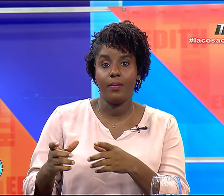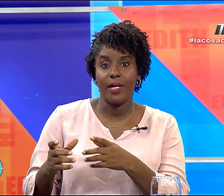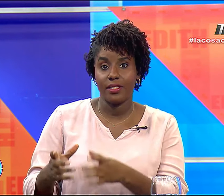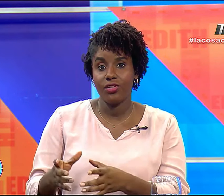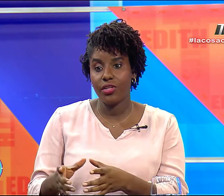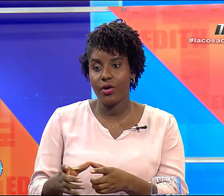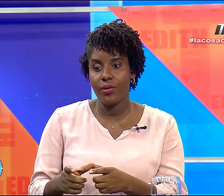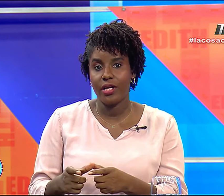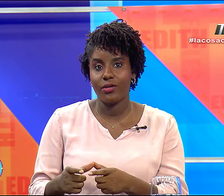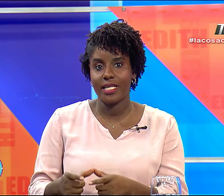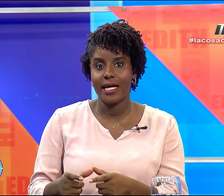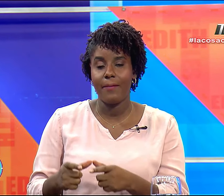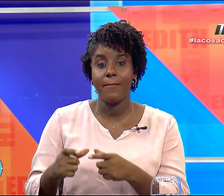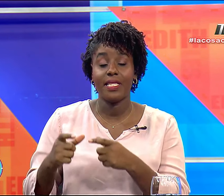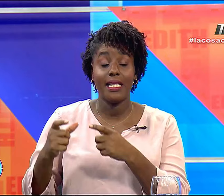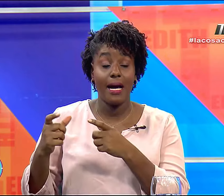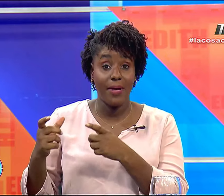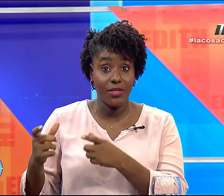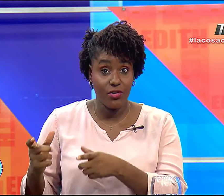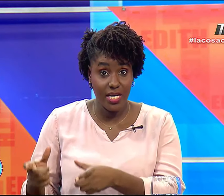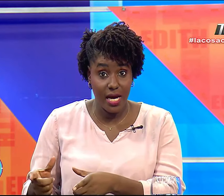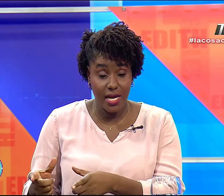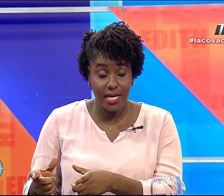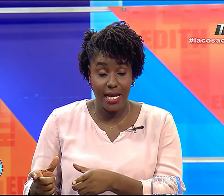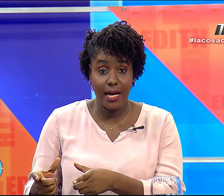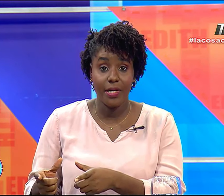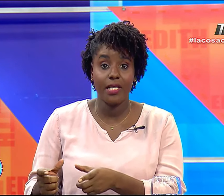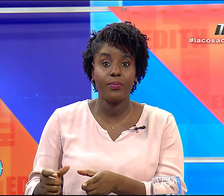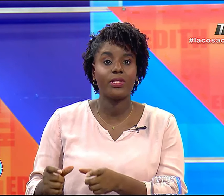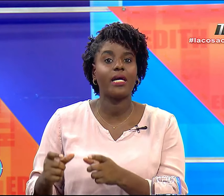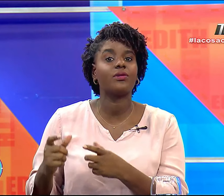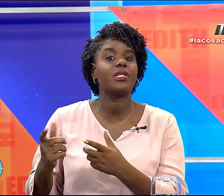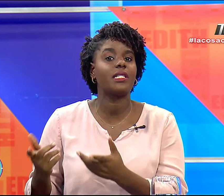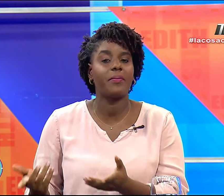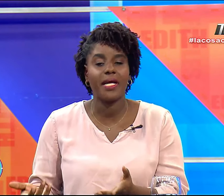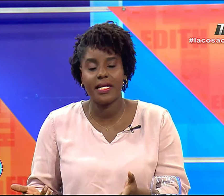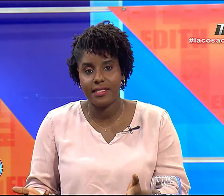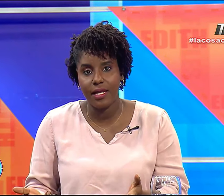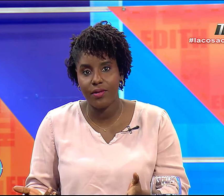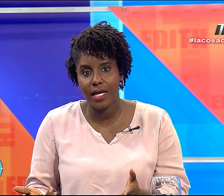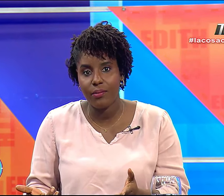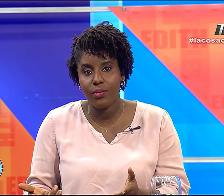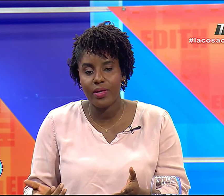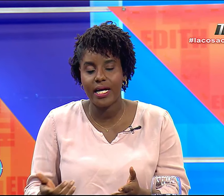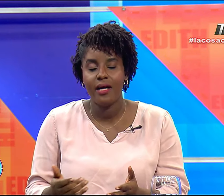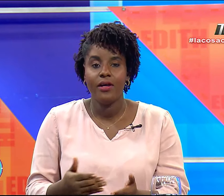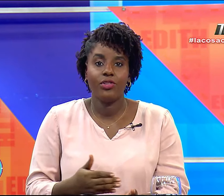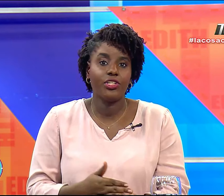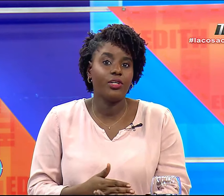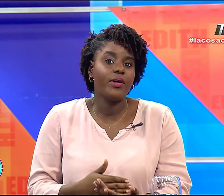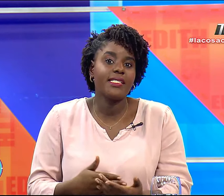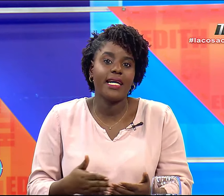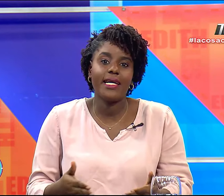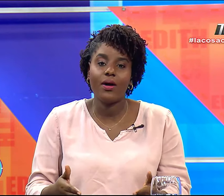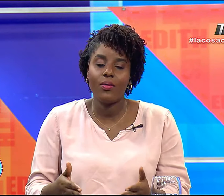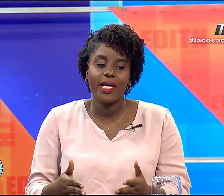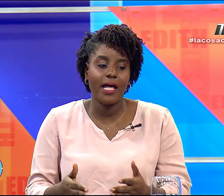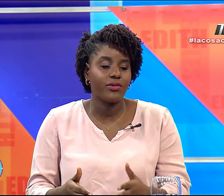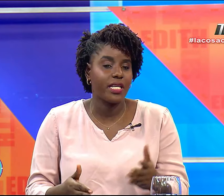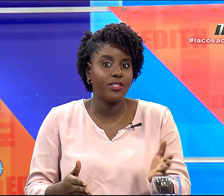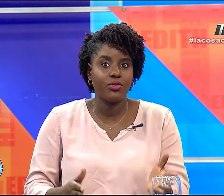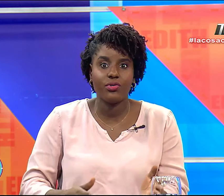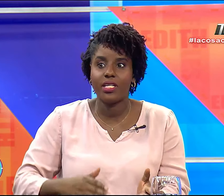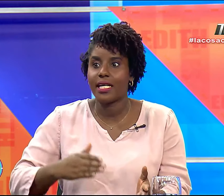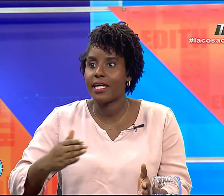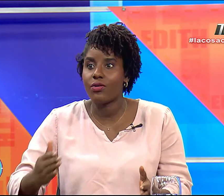el partido de gobierno tenga la mayoría en la Cámara de Diputados y también en el Senado en la República, donde no estarían obligados